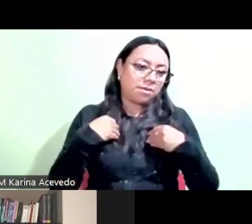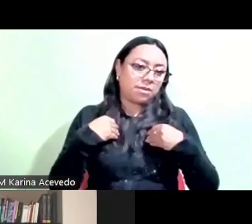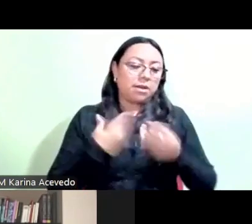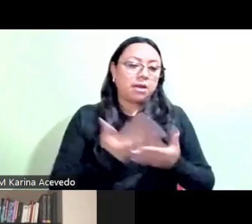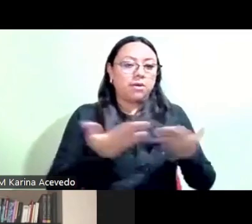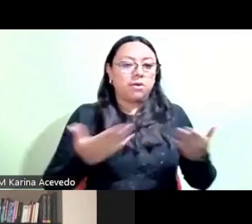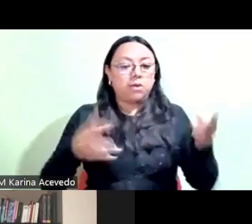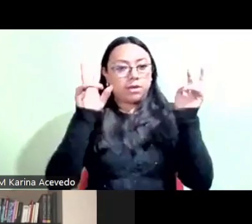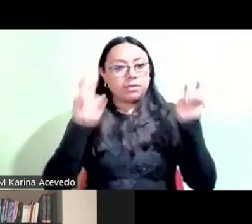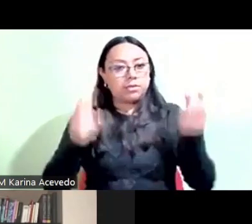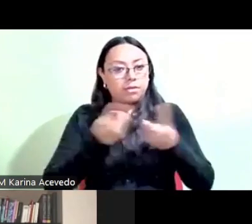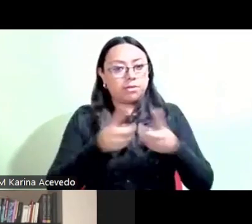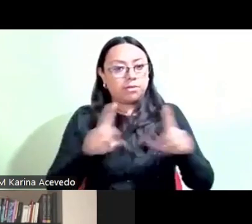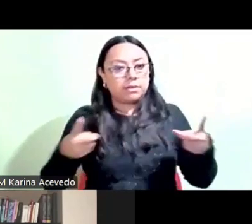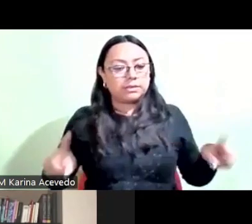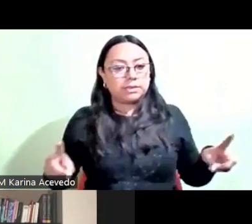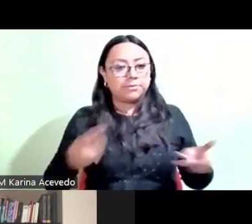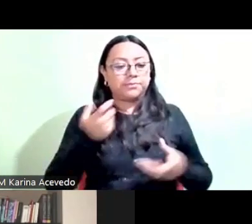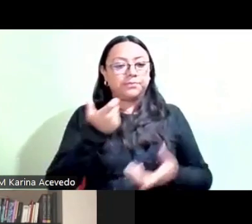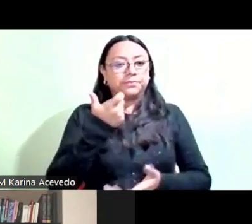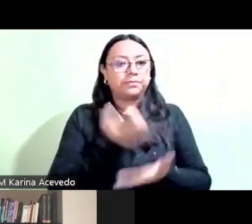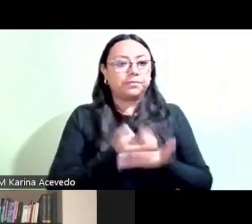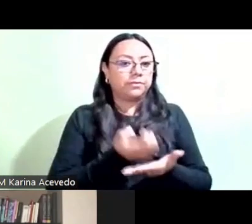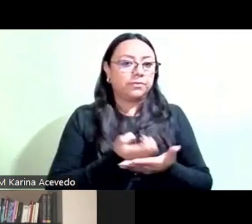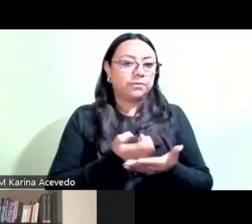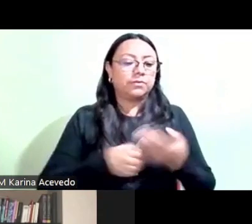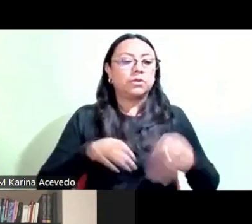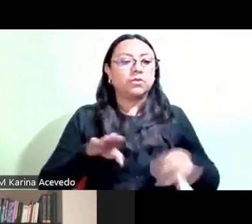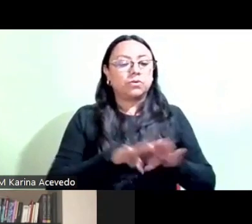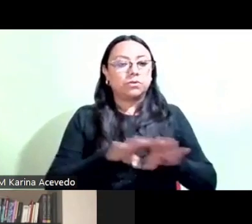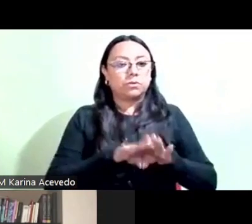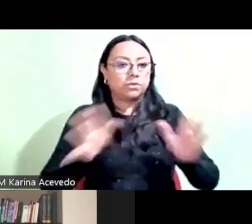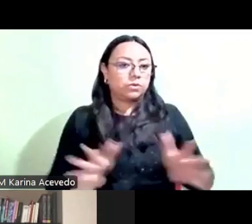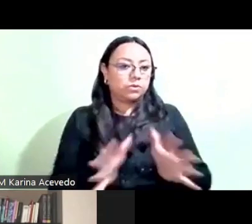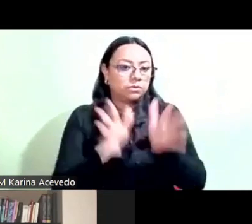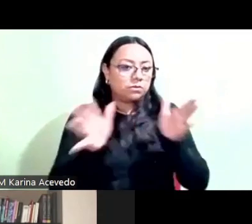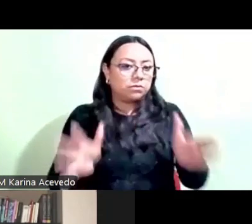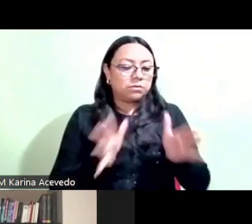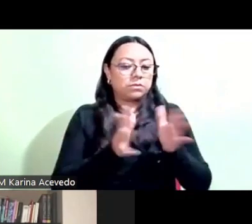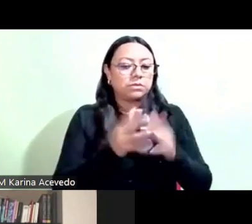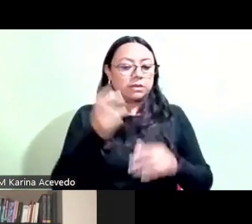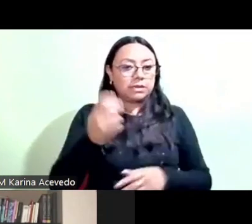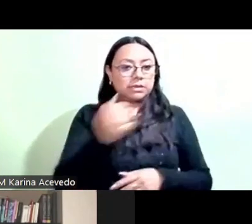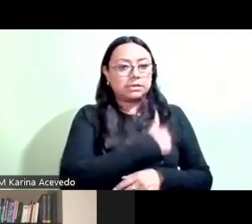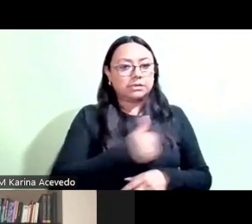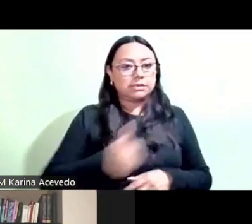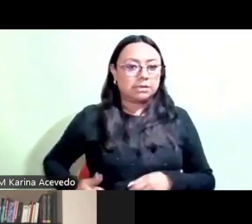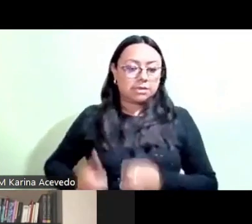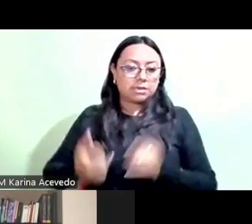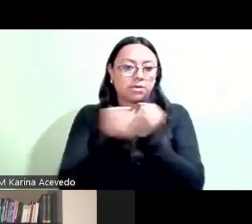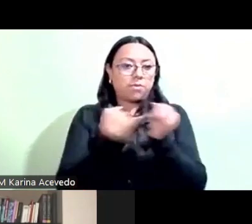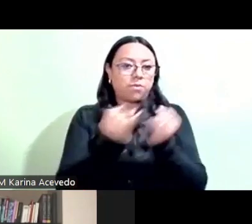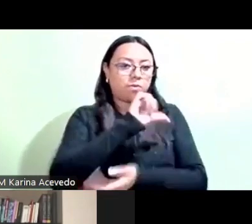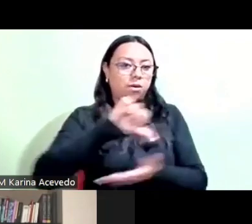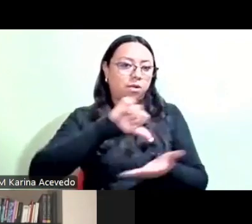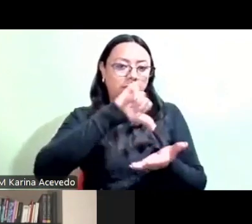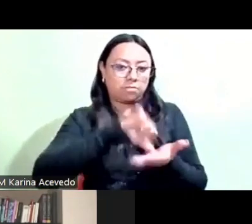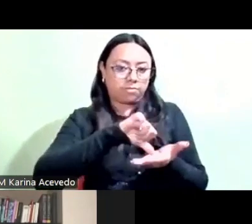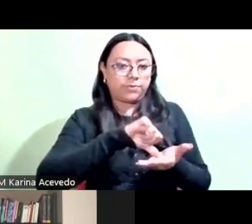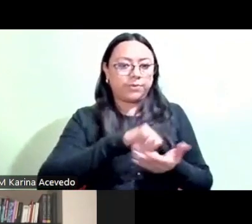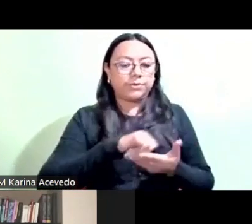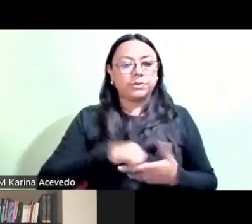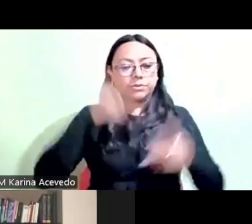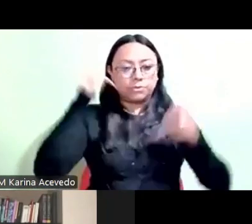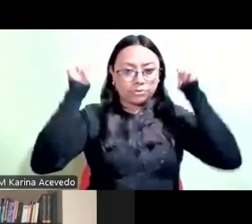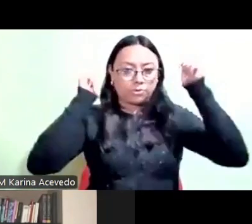desarrollo económico, establece el fomento y la promoción del territorio de la alcaldía como un importante centro turístico nacional e internacional. En